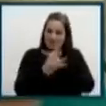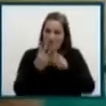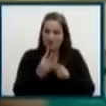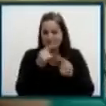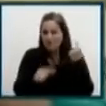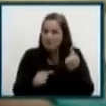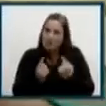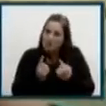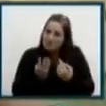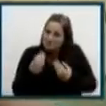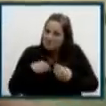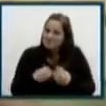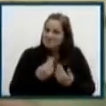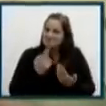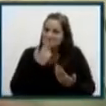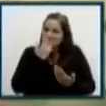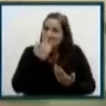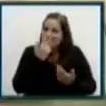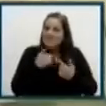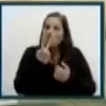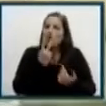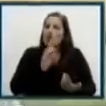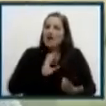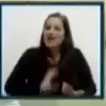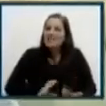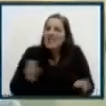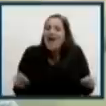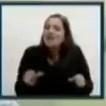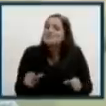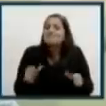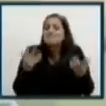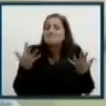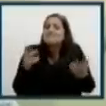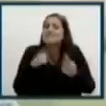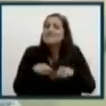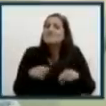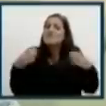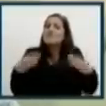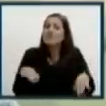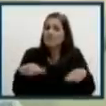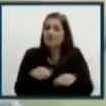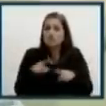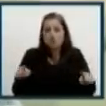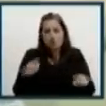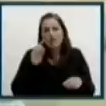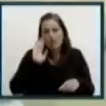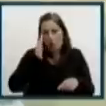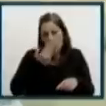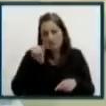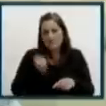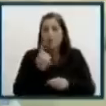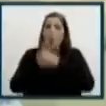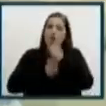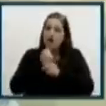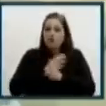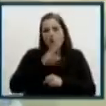que esas dos características me hacen construir, hacer, y la verdad que si bien yo reconozco, me costó como un año